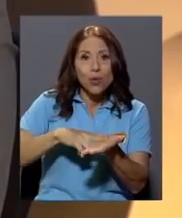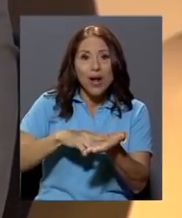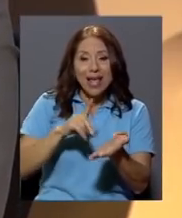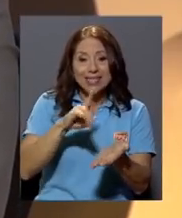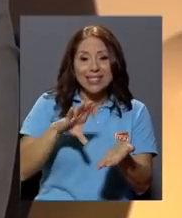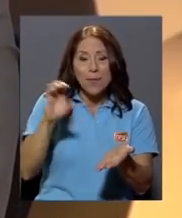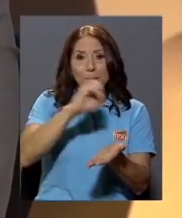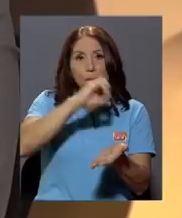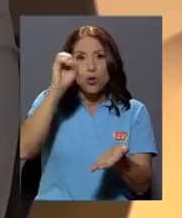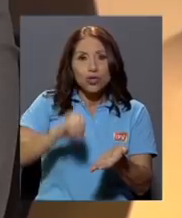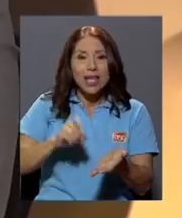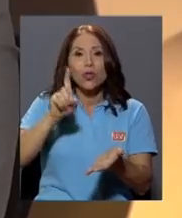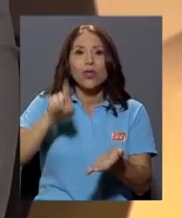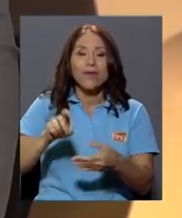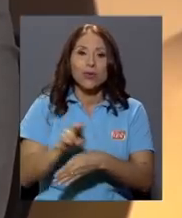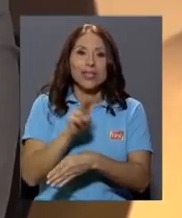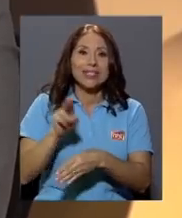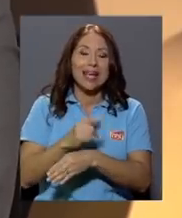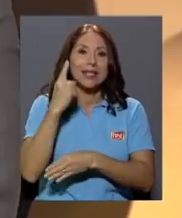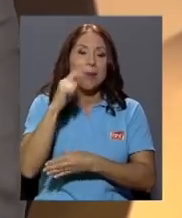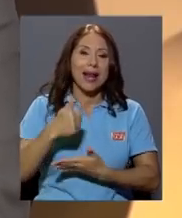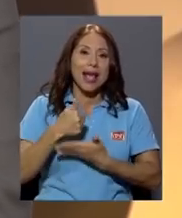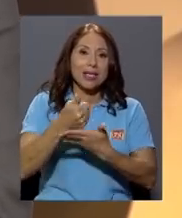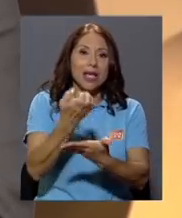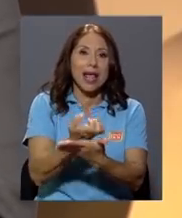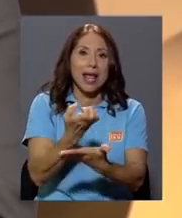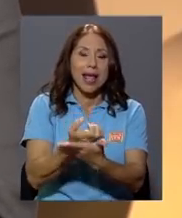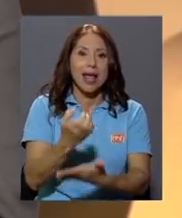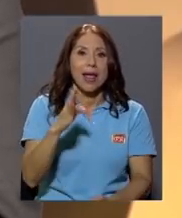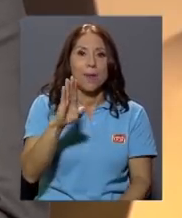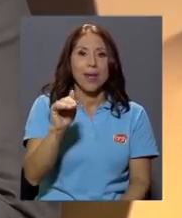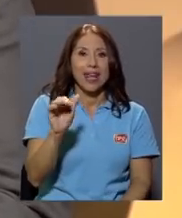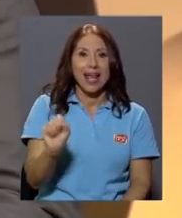100% deben de invertirse en el sistema de becas. Okay.